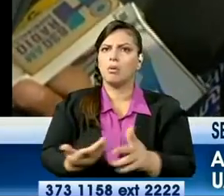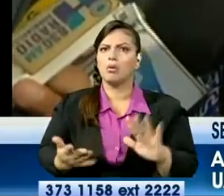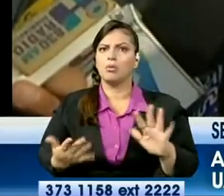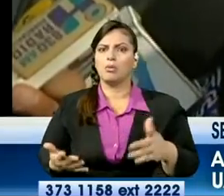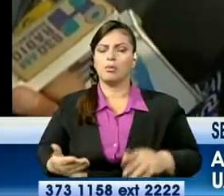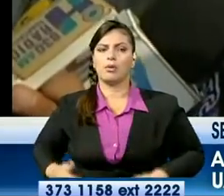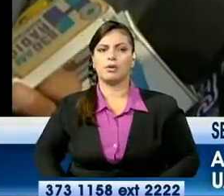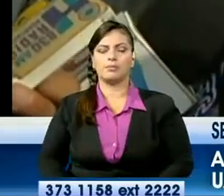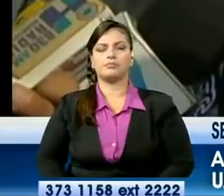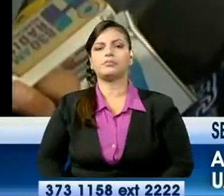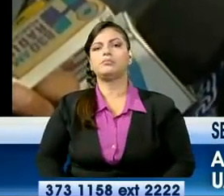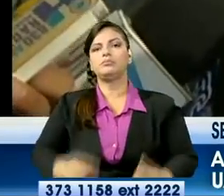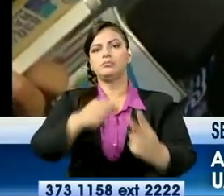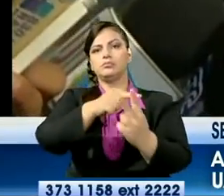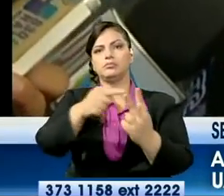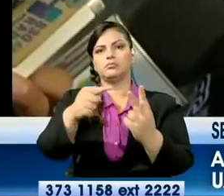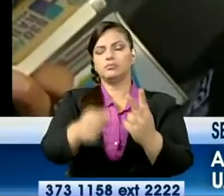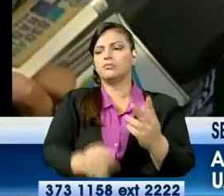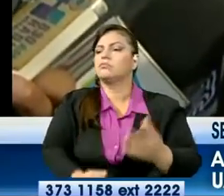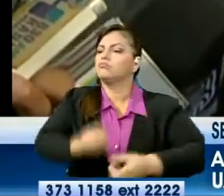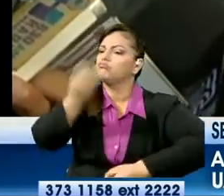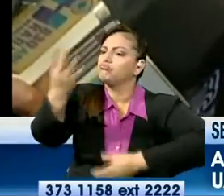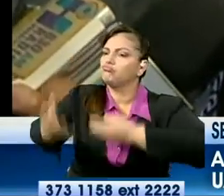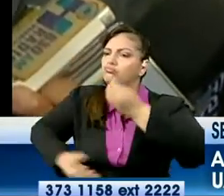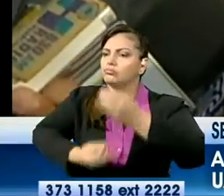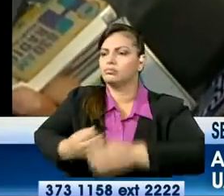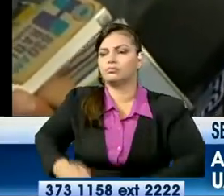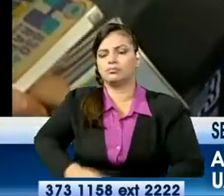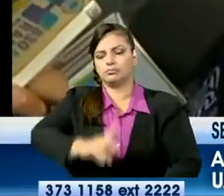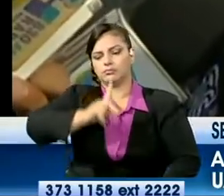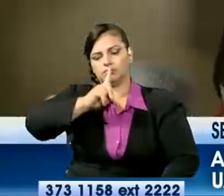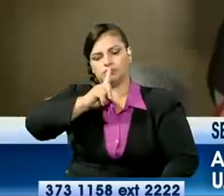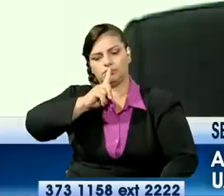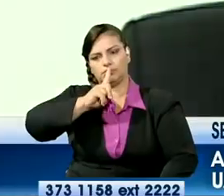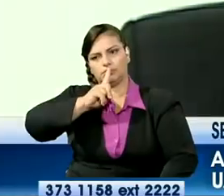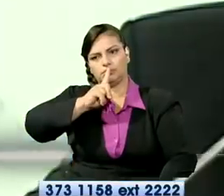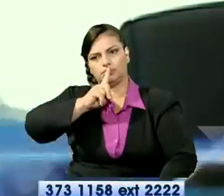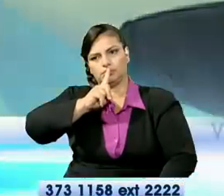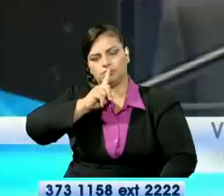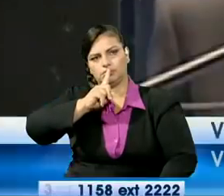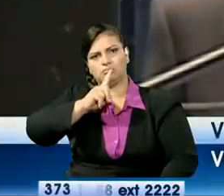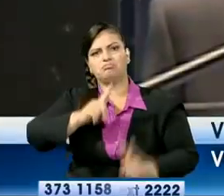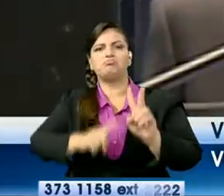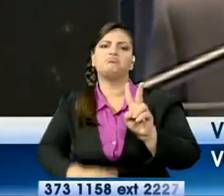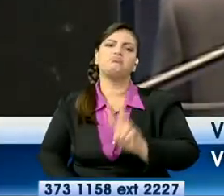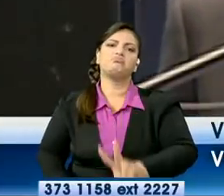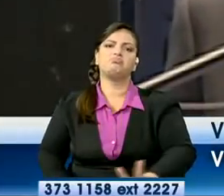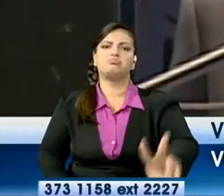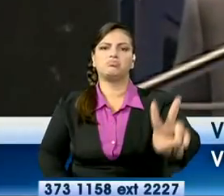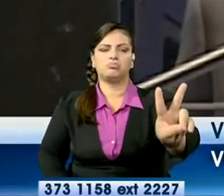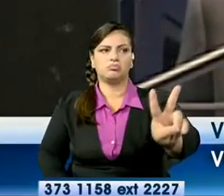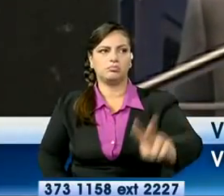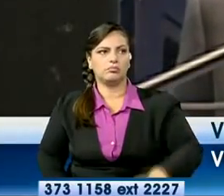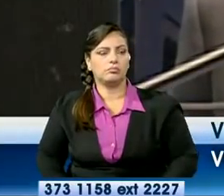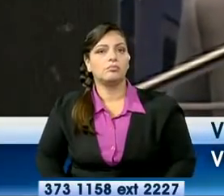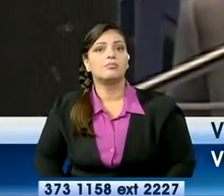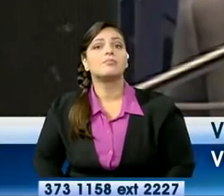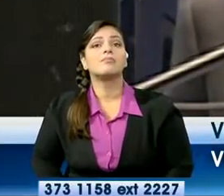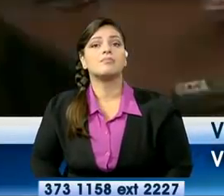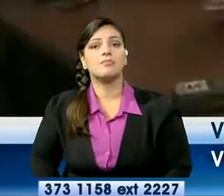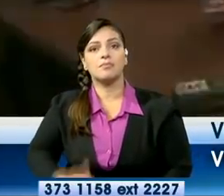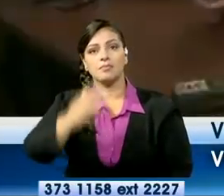no van a dar declaraciones, van a retirarse y no van a dar declaraciones. Los hermanos Alvarado ocuparon las secretarías de